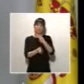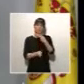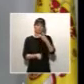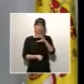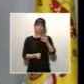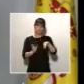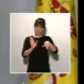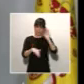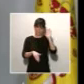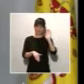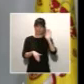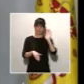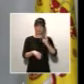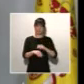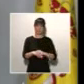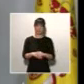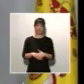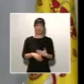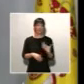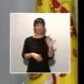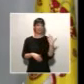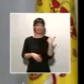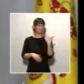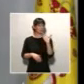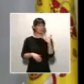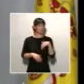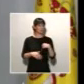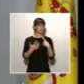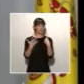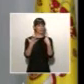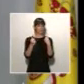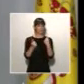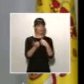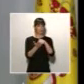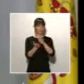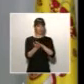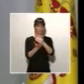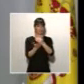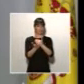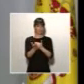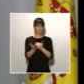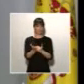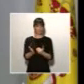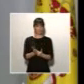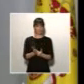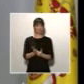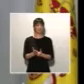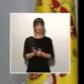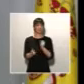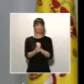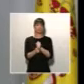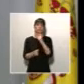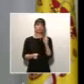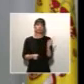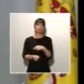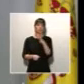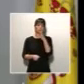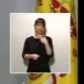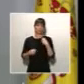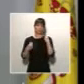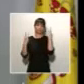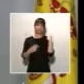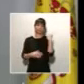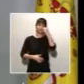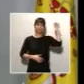un total de unas 6.000 actas, todas por desobediencia grave. Con relación al